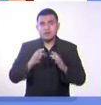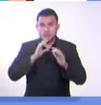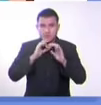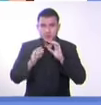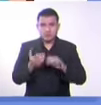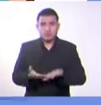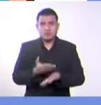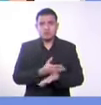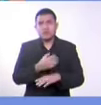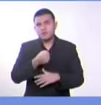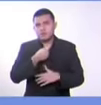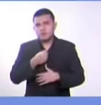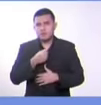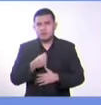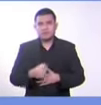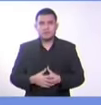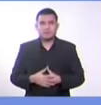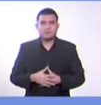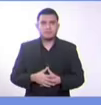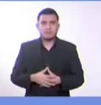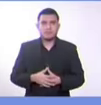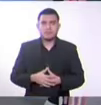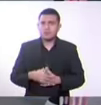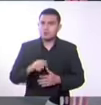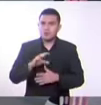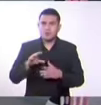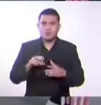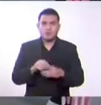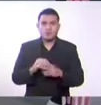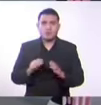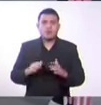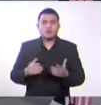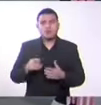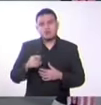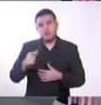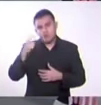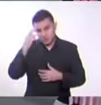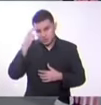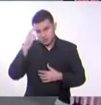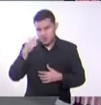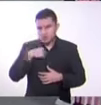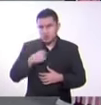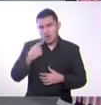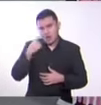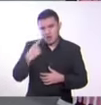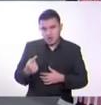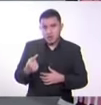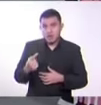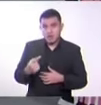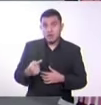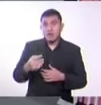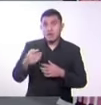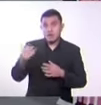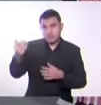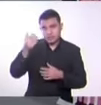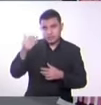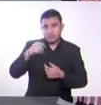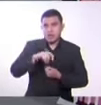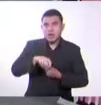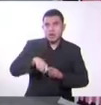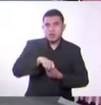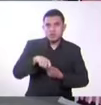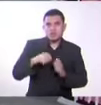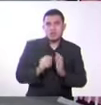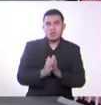información, es un medio que contiene información de todo. Sí, porque imagínate, yo había encontrado recetas para cocinar, yo había encontrado, por ejemplo, libros